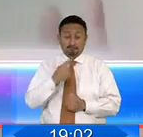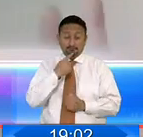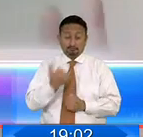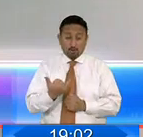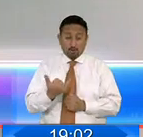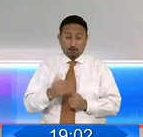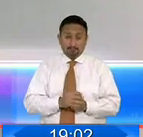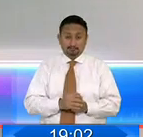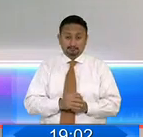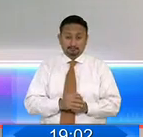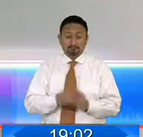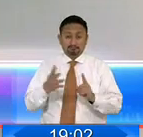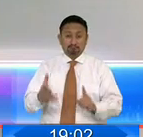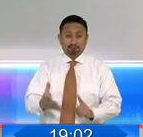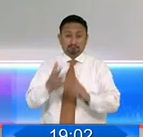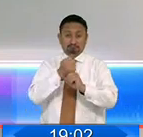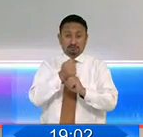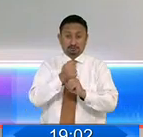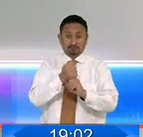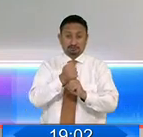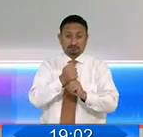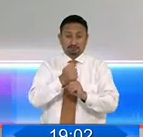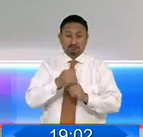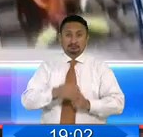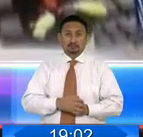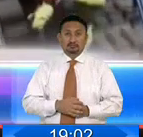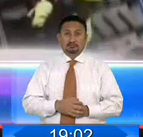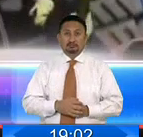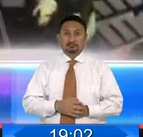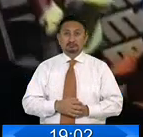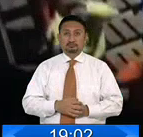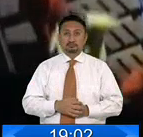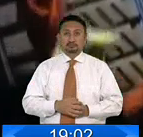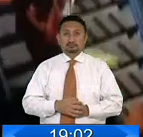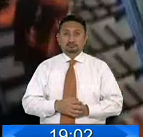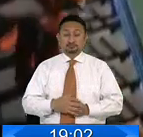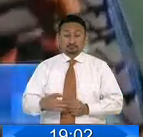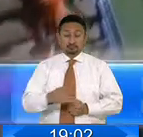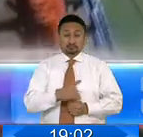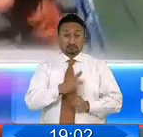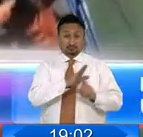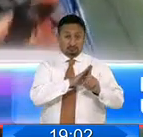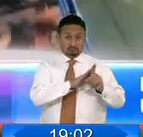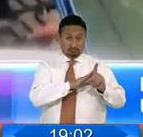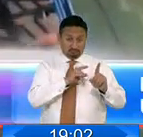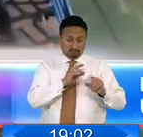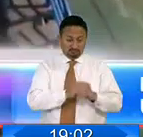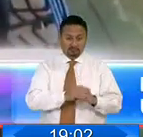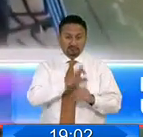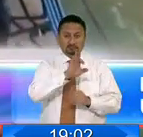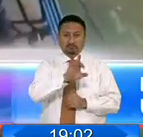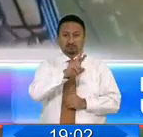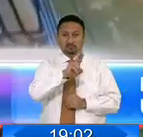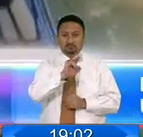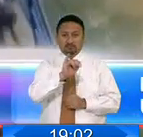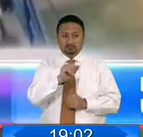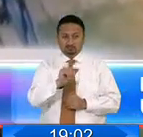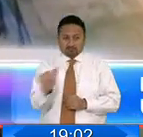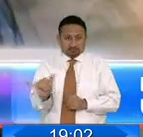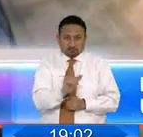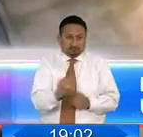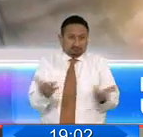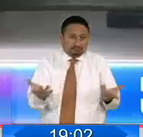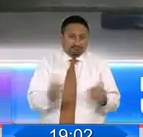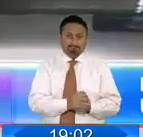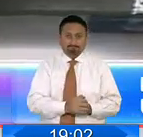esas palabras del éxito de esta masacre pero si de privilegios hablamos en la cárcel de turín ocurre prácticamente lo